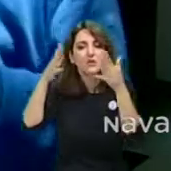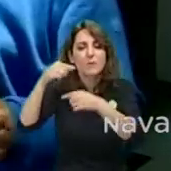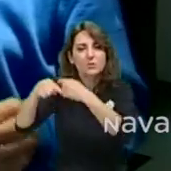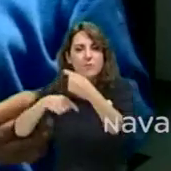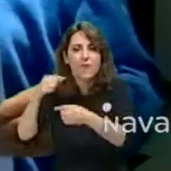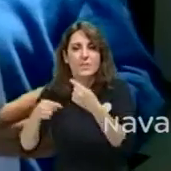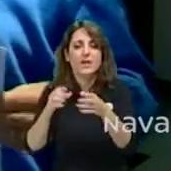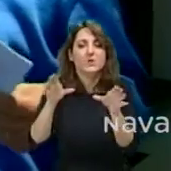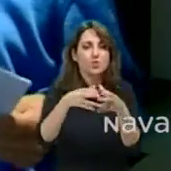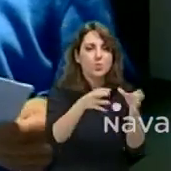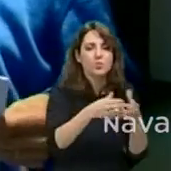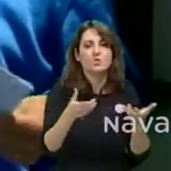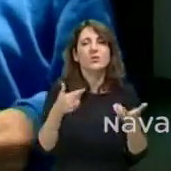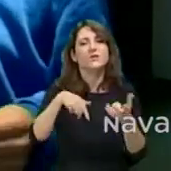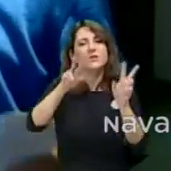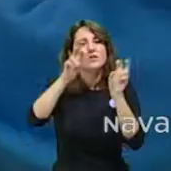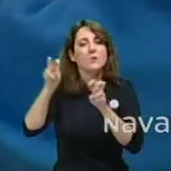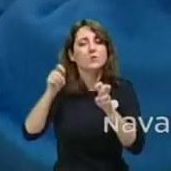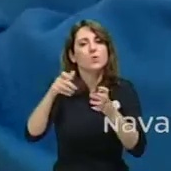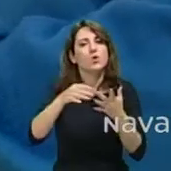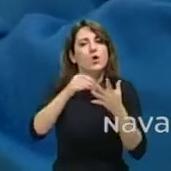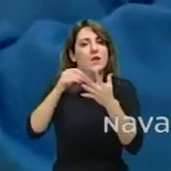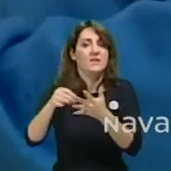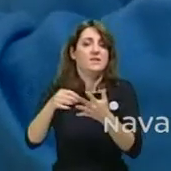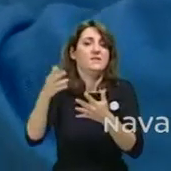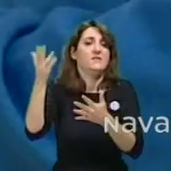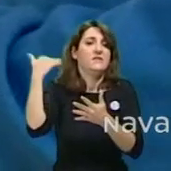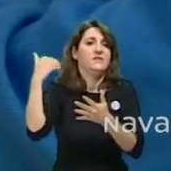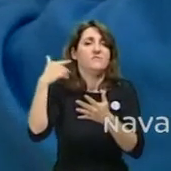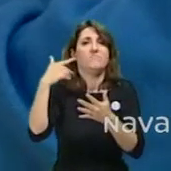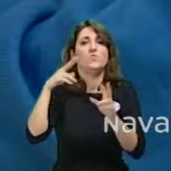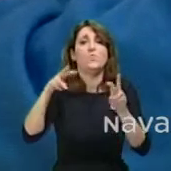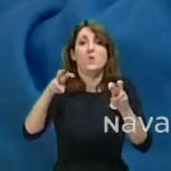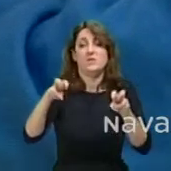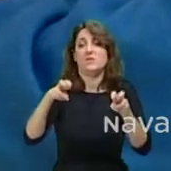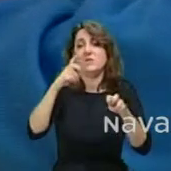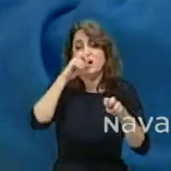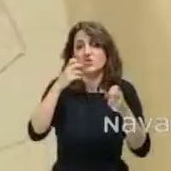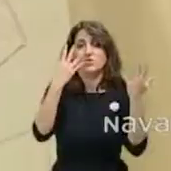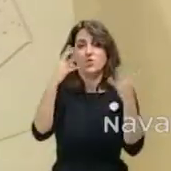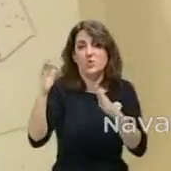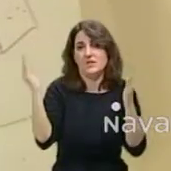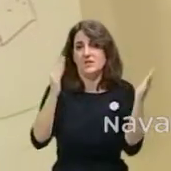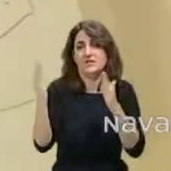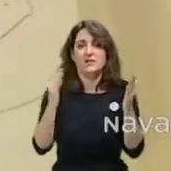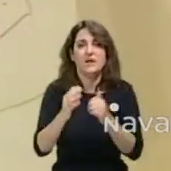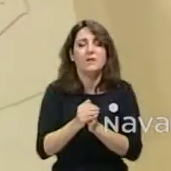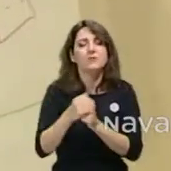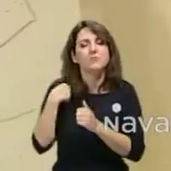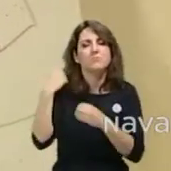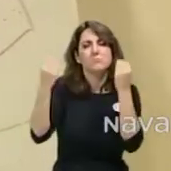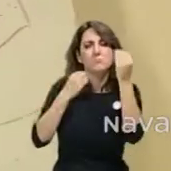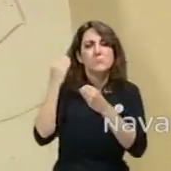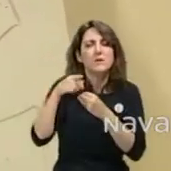grupos, etcétera, que eran cuestiones un poco pioneras al comienzo de los años 90. Vimos que se le podría dar un impulso a este